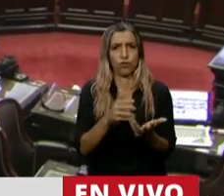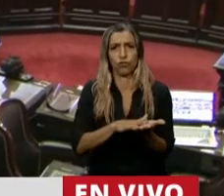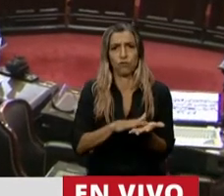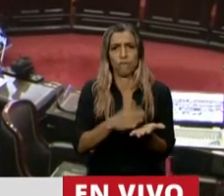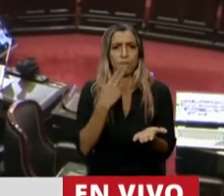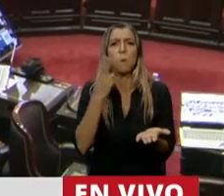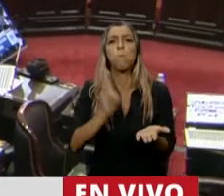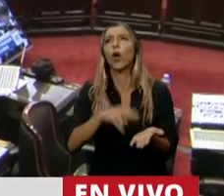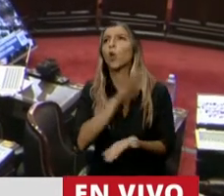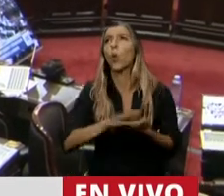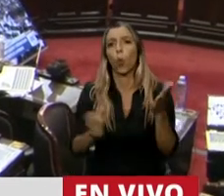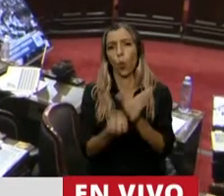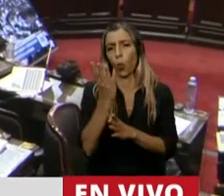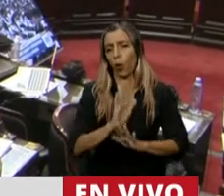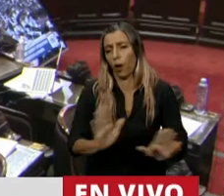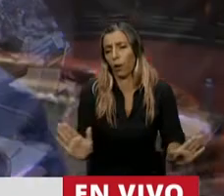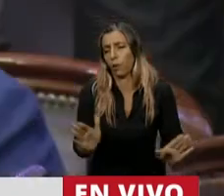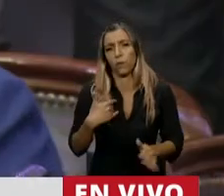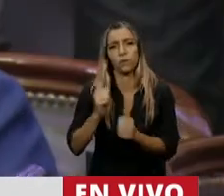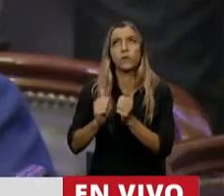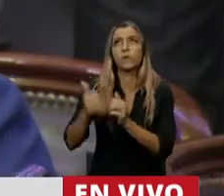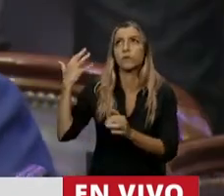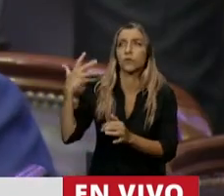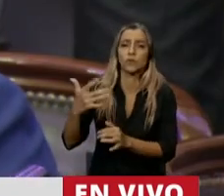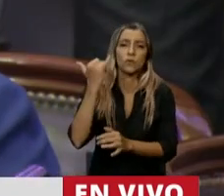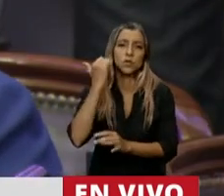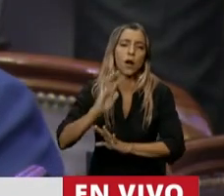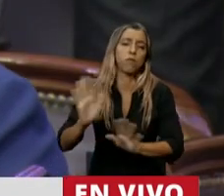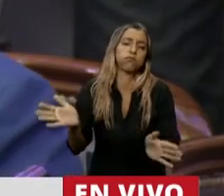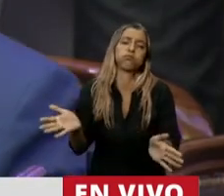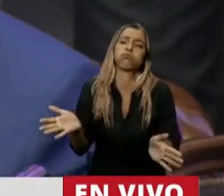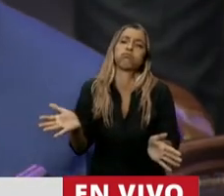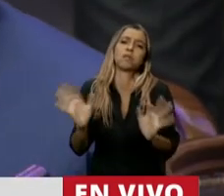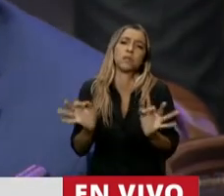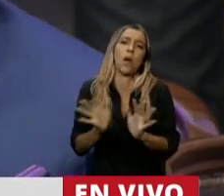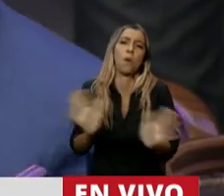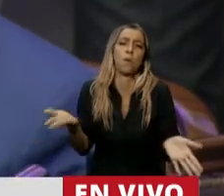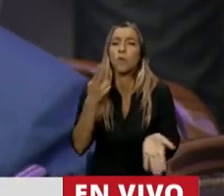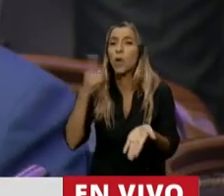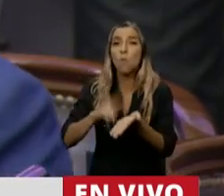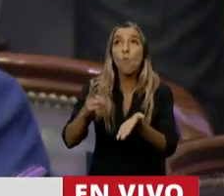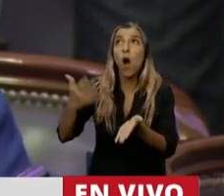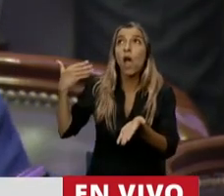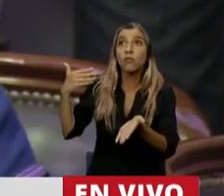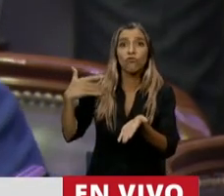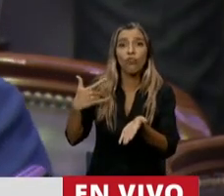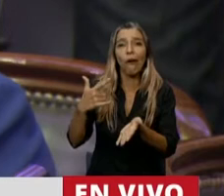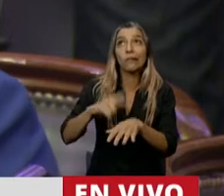historia en nuestro país es contundente. Ningún impuesto en la Argentina fue